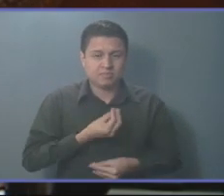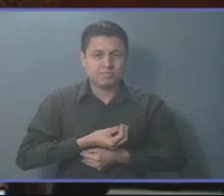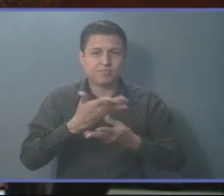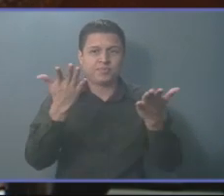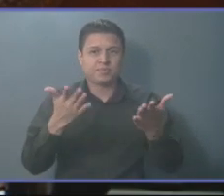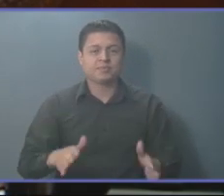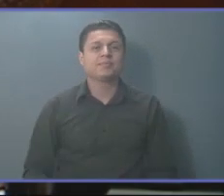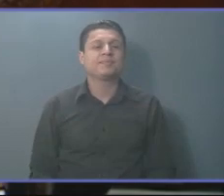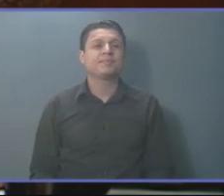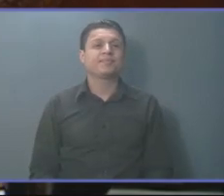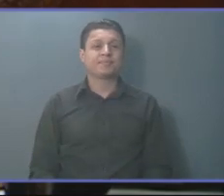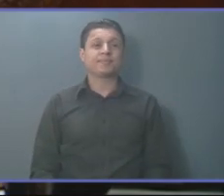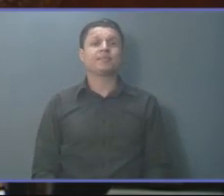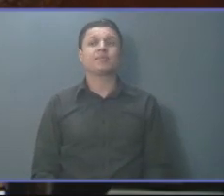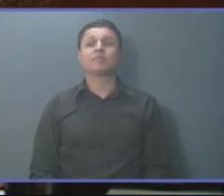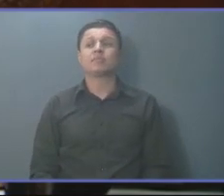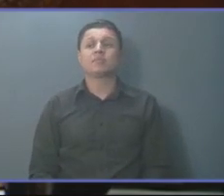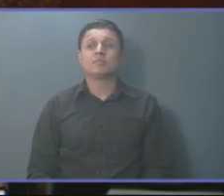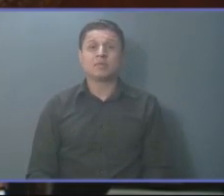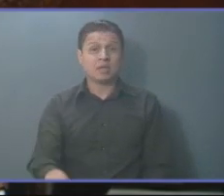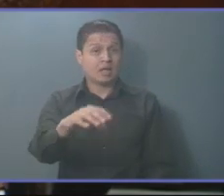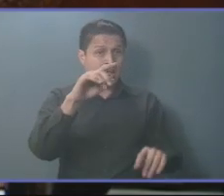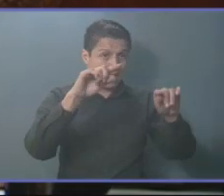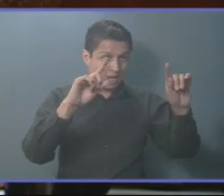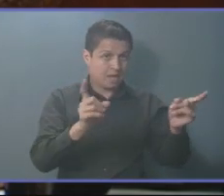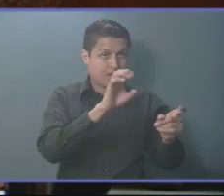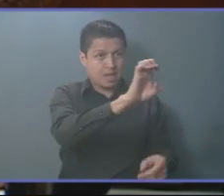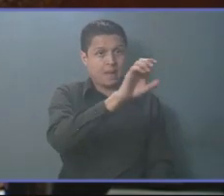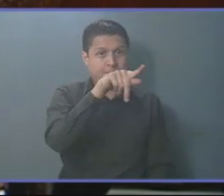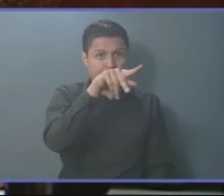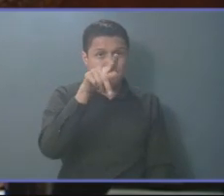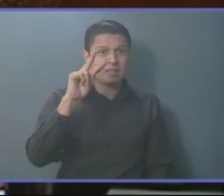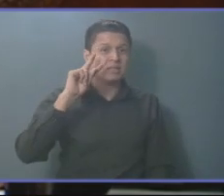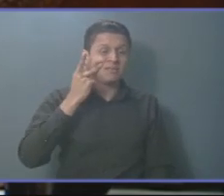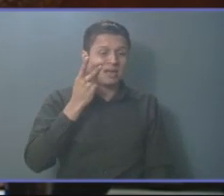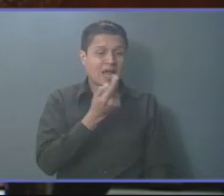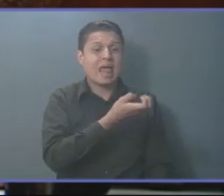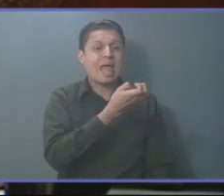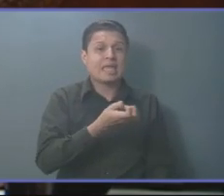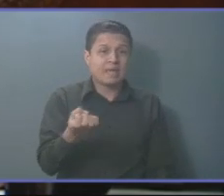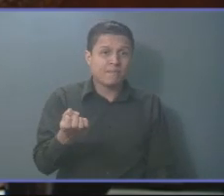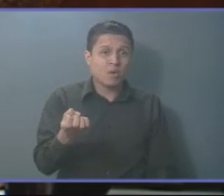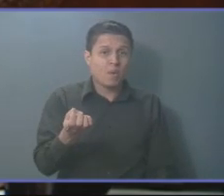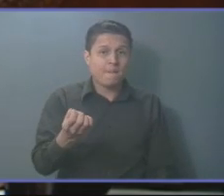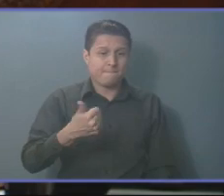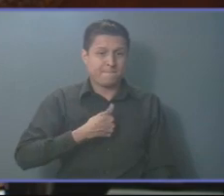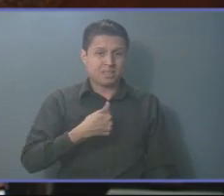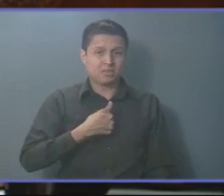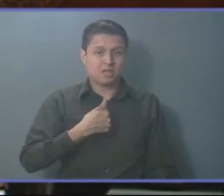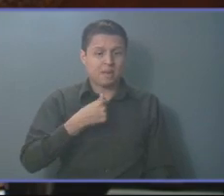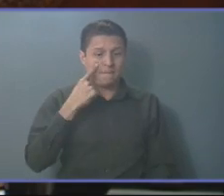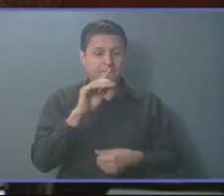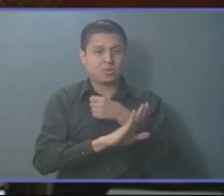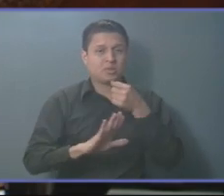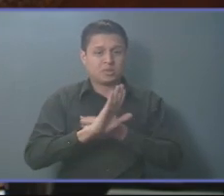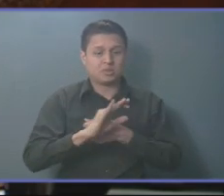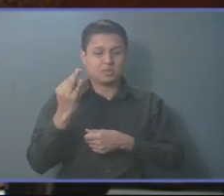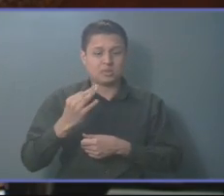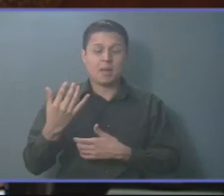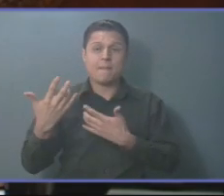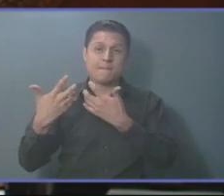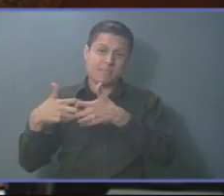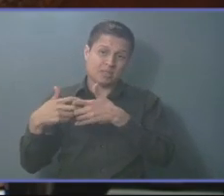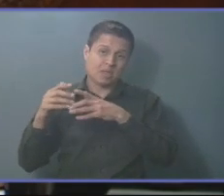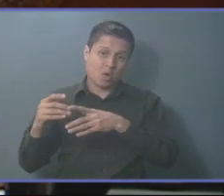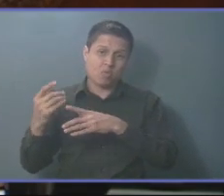protección personal, entre paréntesis, EPP, cierro paréntesis. El empleador está en la obligación de